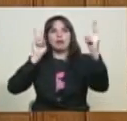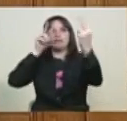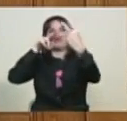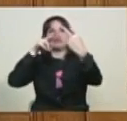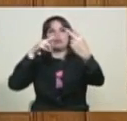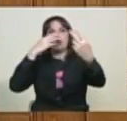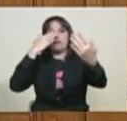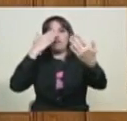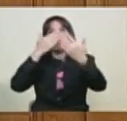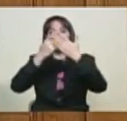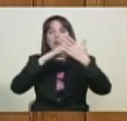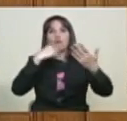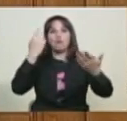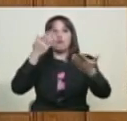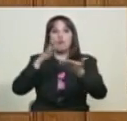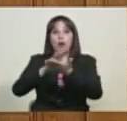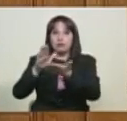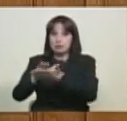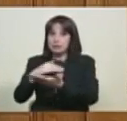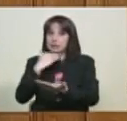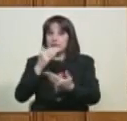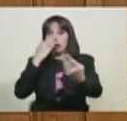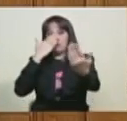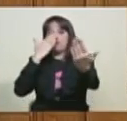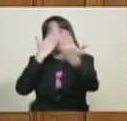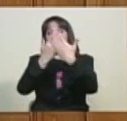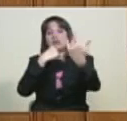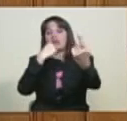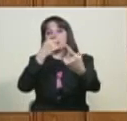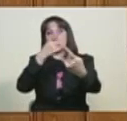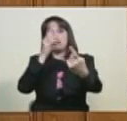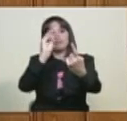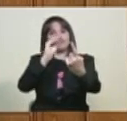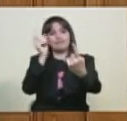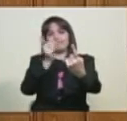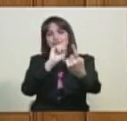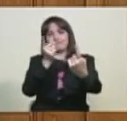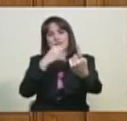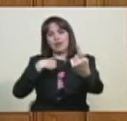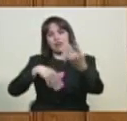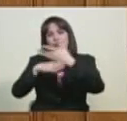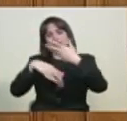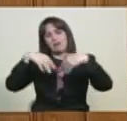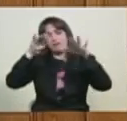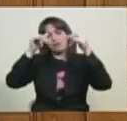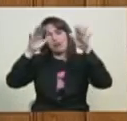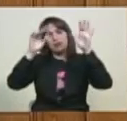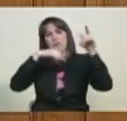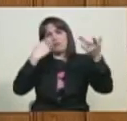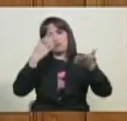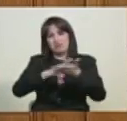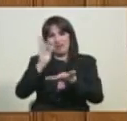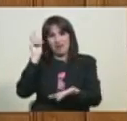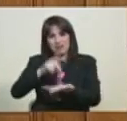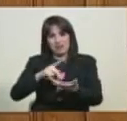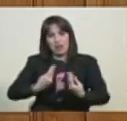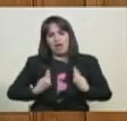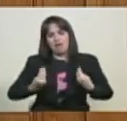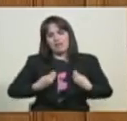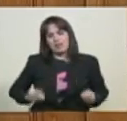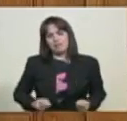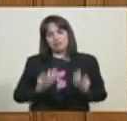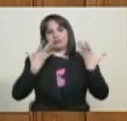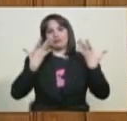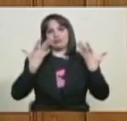la muerte. Vi a la muerte al frente mío y le dije, no me ha llegado la hora, vete de aquí muerte. Aquí lo que tiene que venir es la